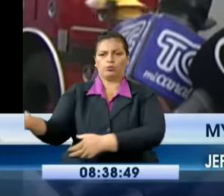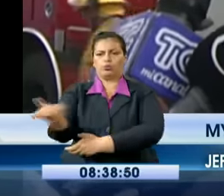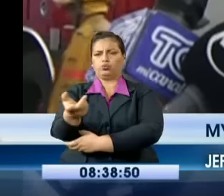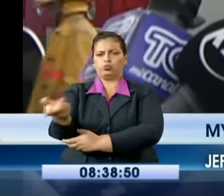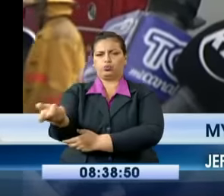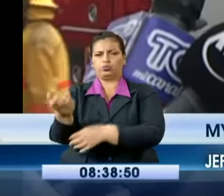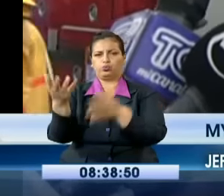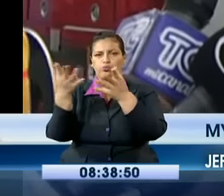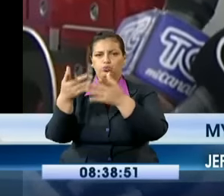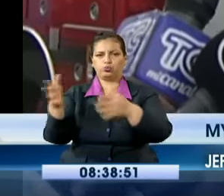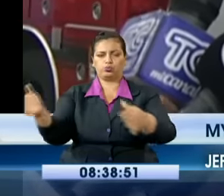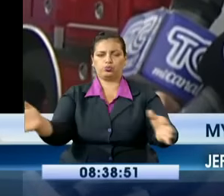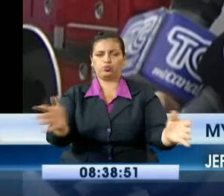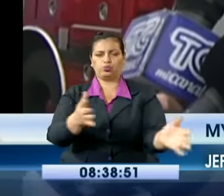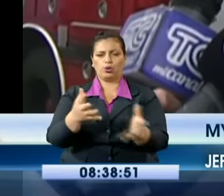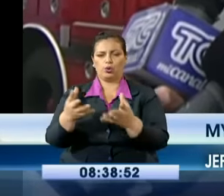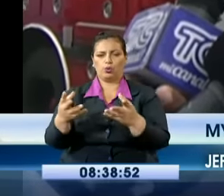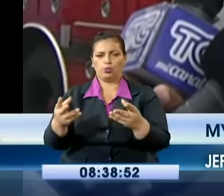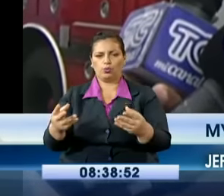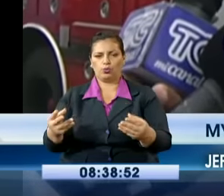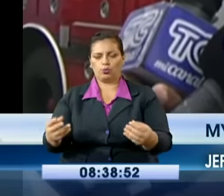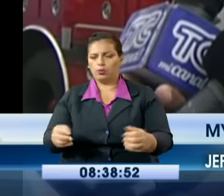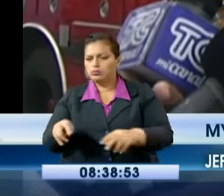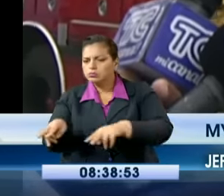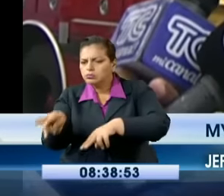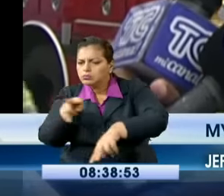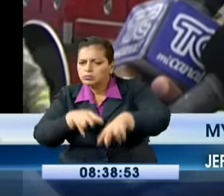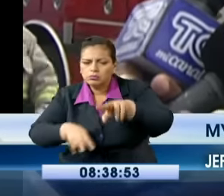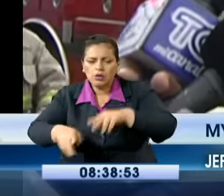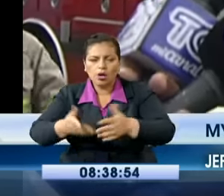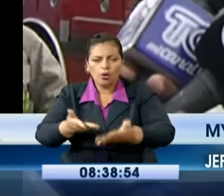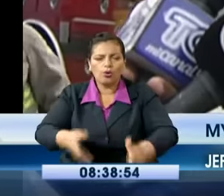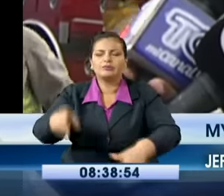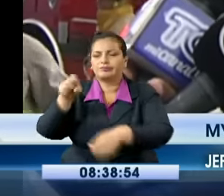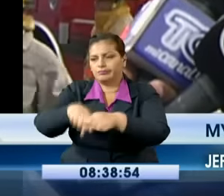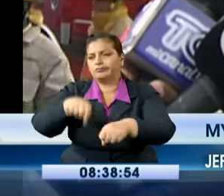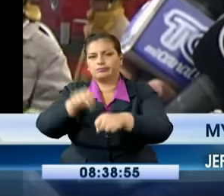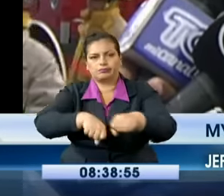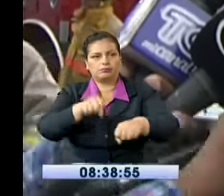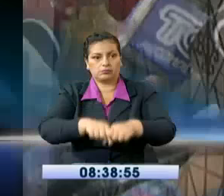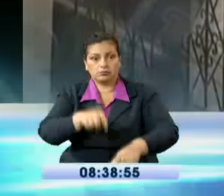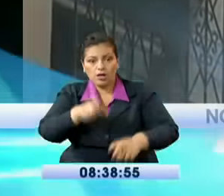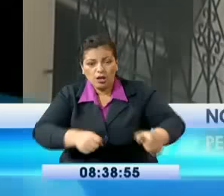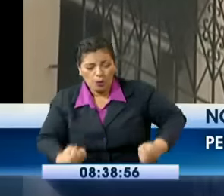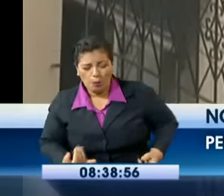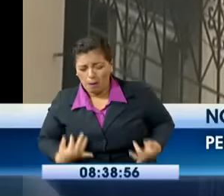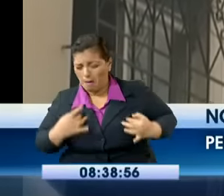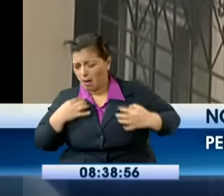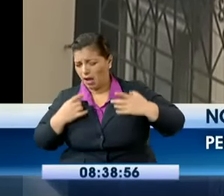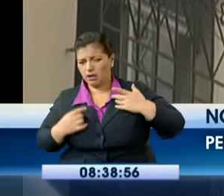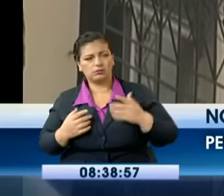toda la estructura. Simplemente son daños materiales. No tenemos reportes de personas heridas, ¿no?